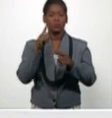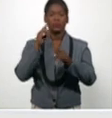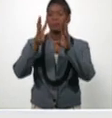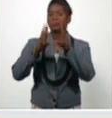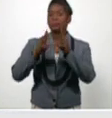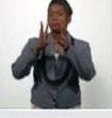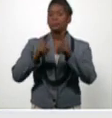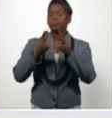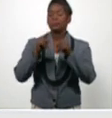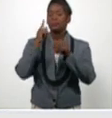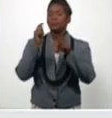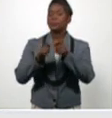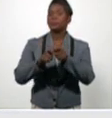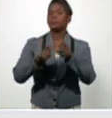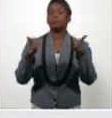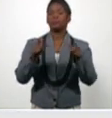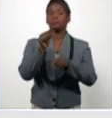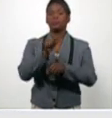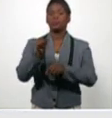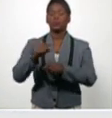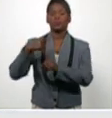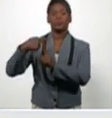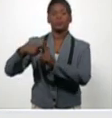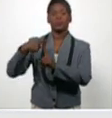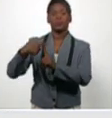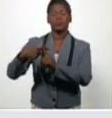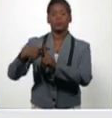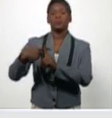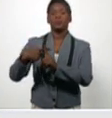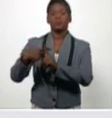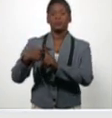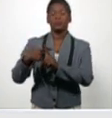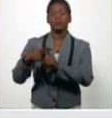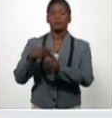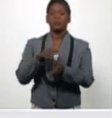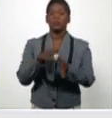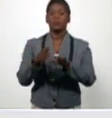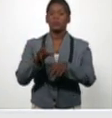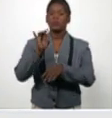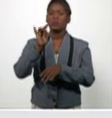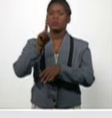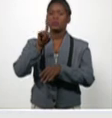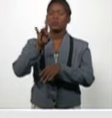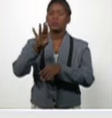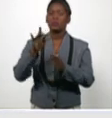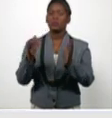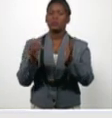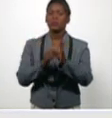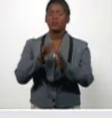alta de casos confirmados, que fueron de 15.536.